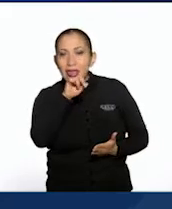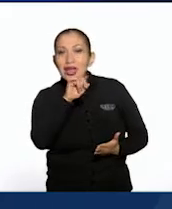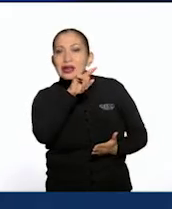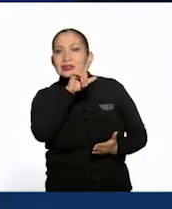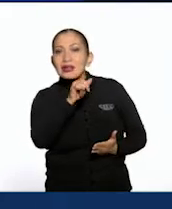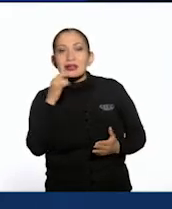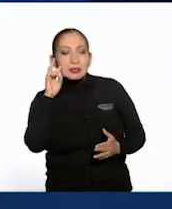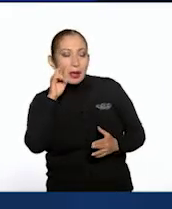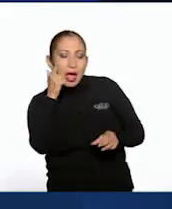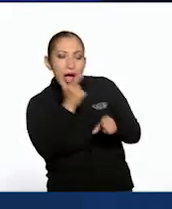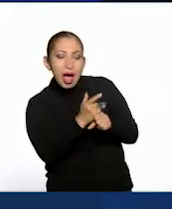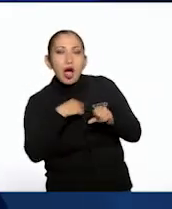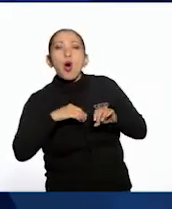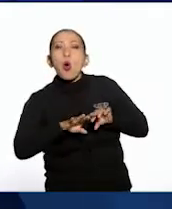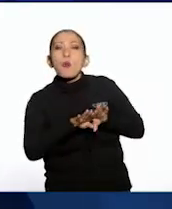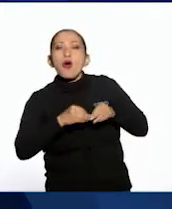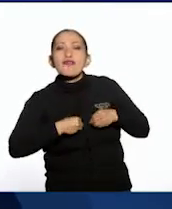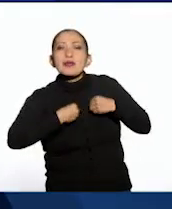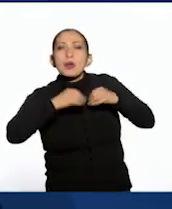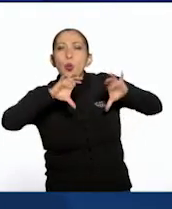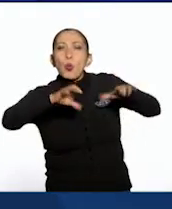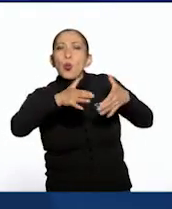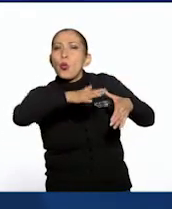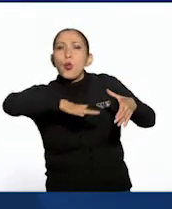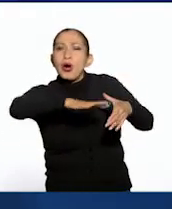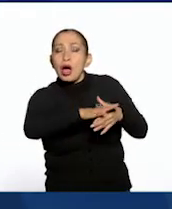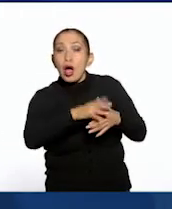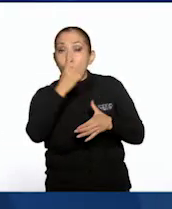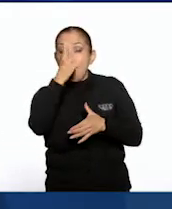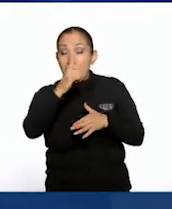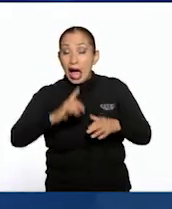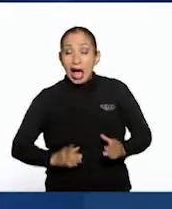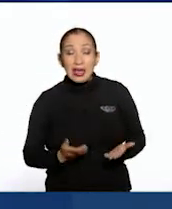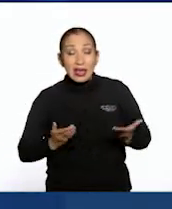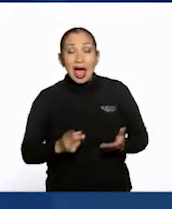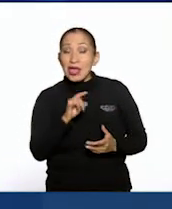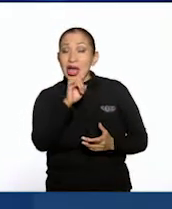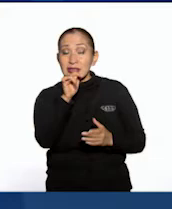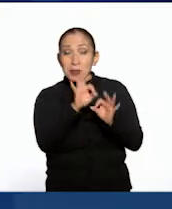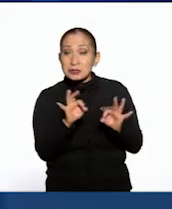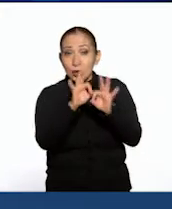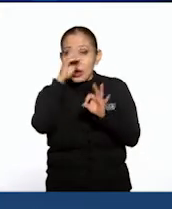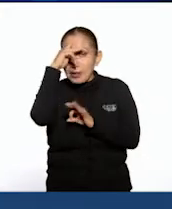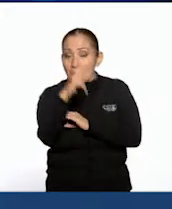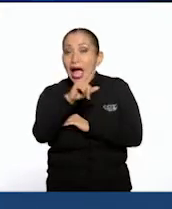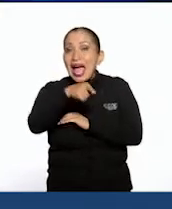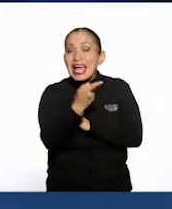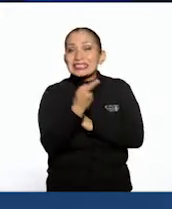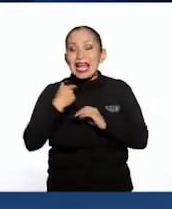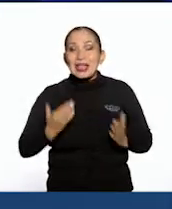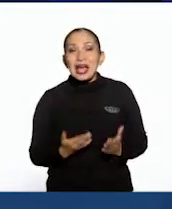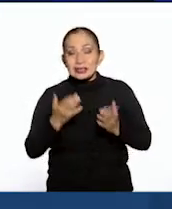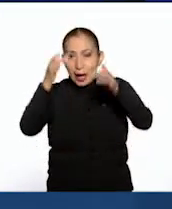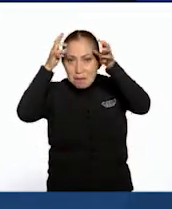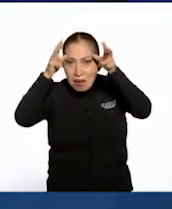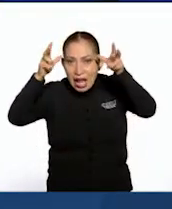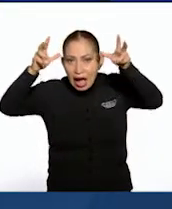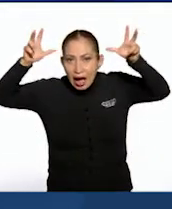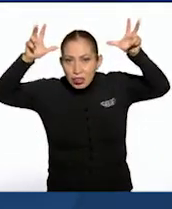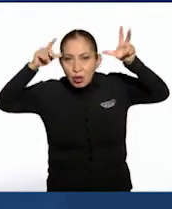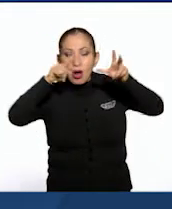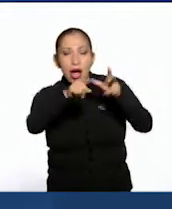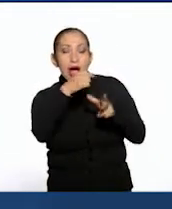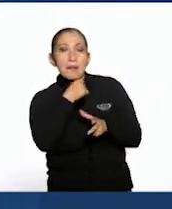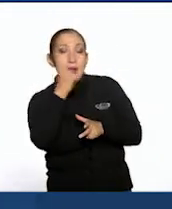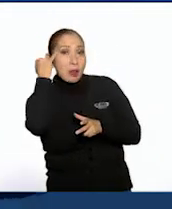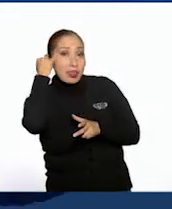las formas de vivir de una comunidad. Una de las danzas más representativas de México es la danza del venado, que